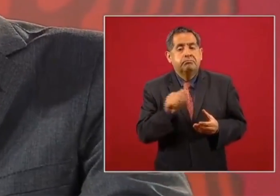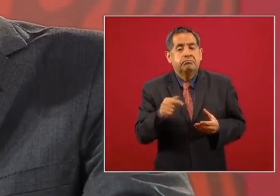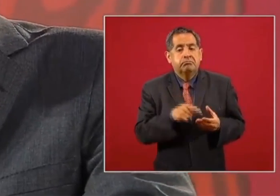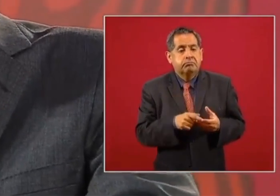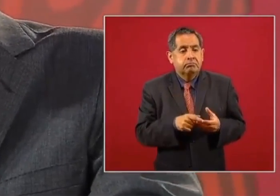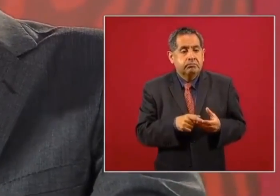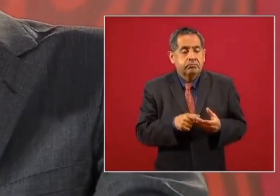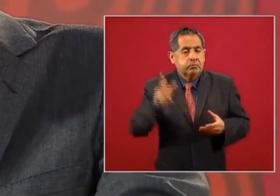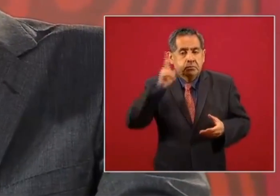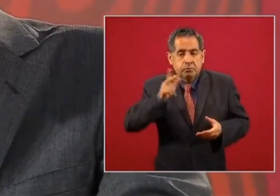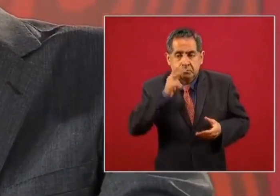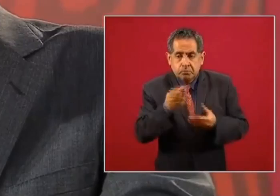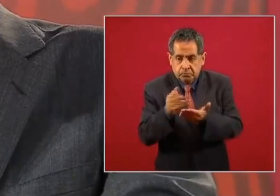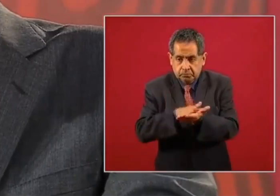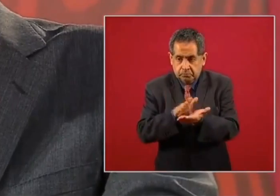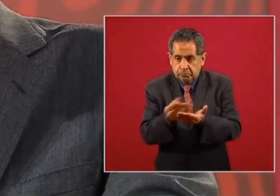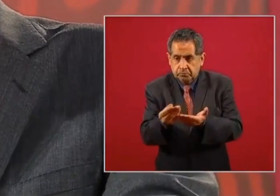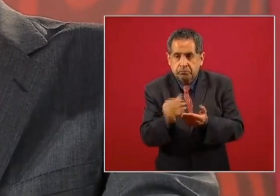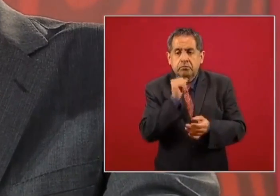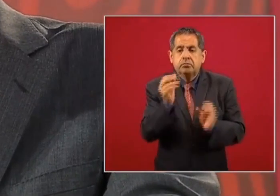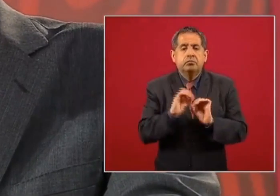no había comprobantes.